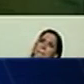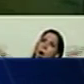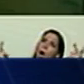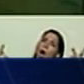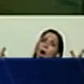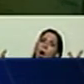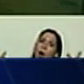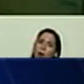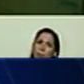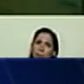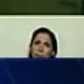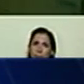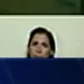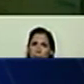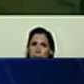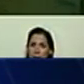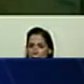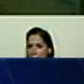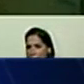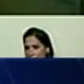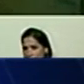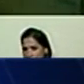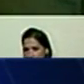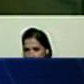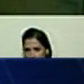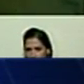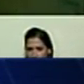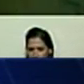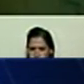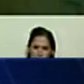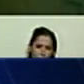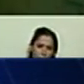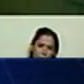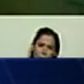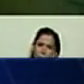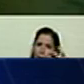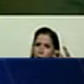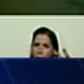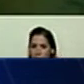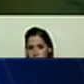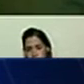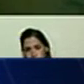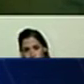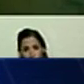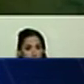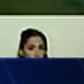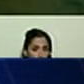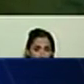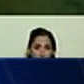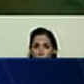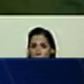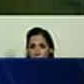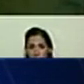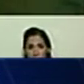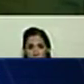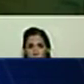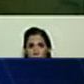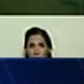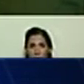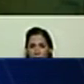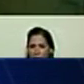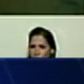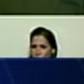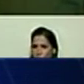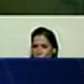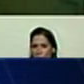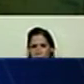lo cual, haciendo gala de una estolidez sin parangón en la historia política de Venezuela, asumen una